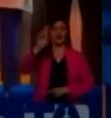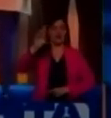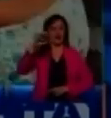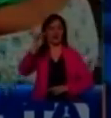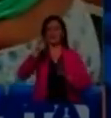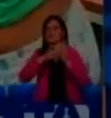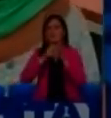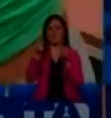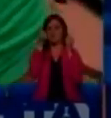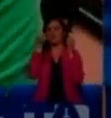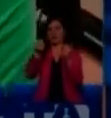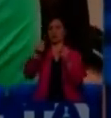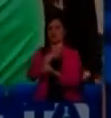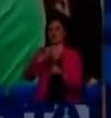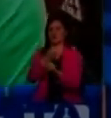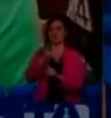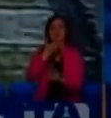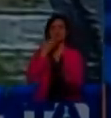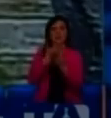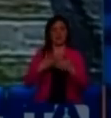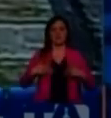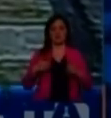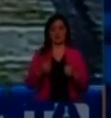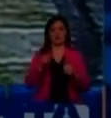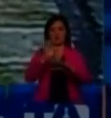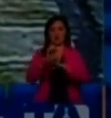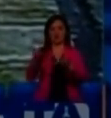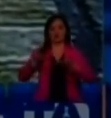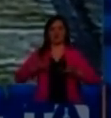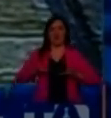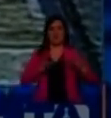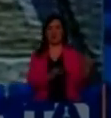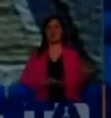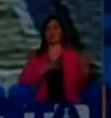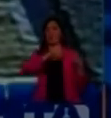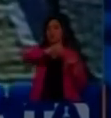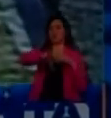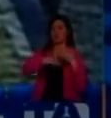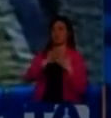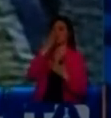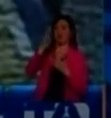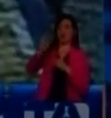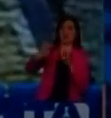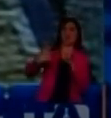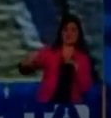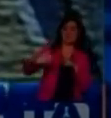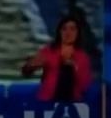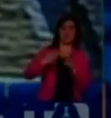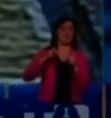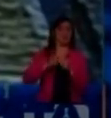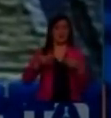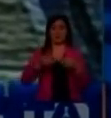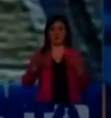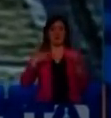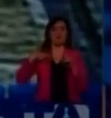por esa inmensa valentía que nos da a nosotros los ecuatorianos una luz de esperanza también frente a tanta maldad e impunidad que se da con estos casos